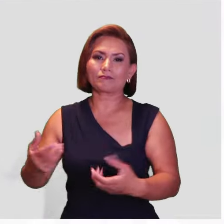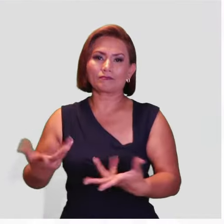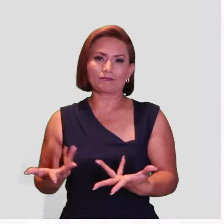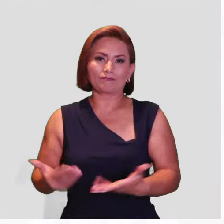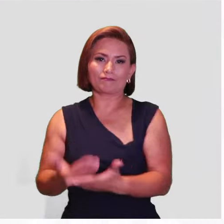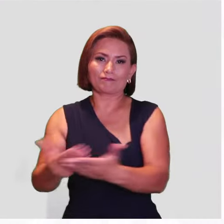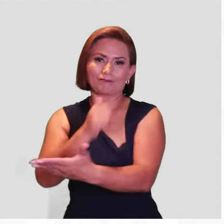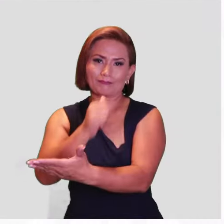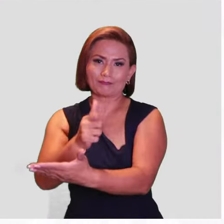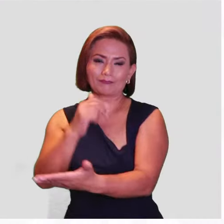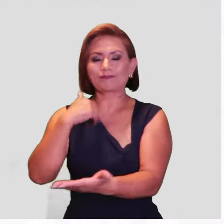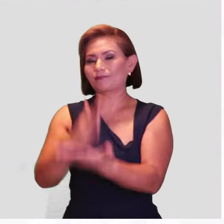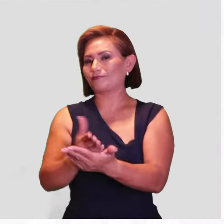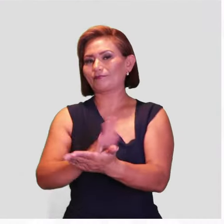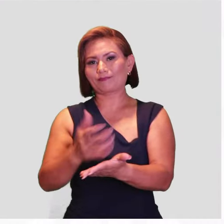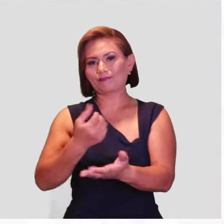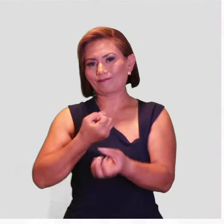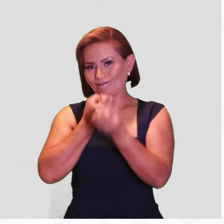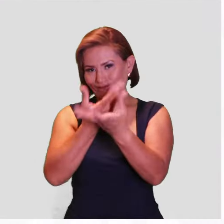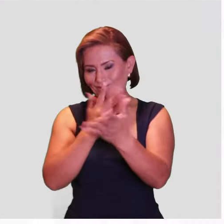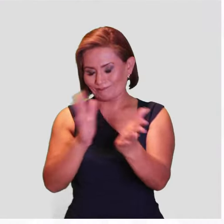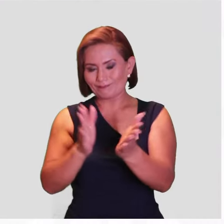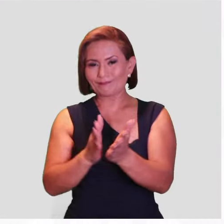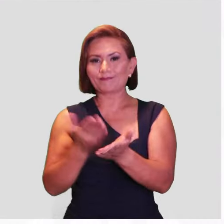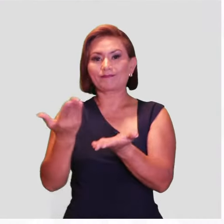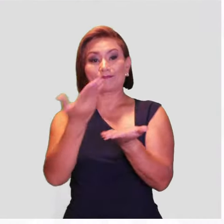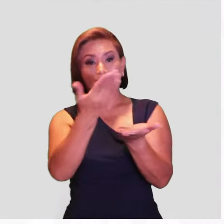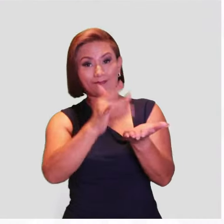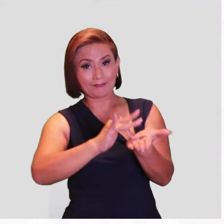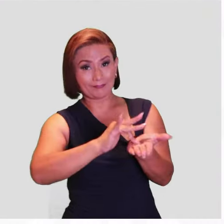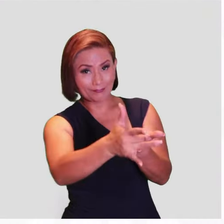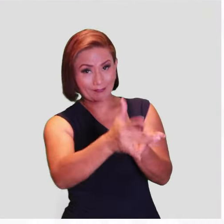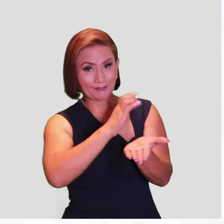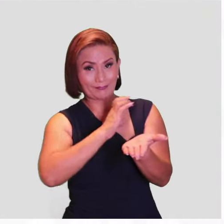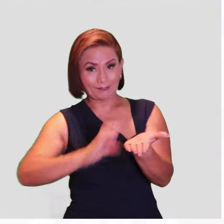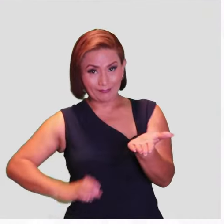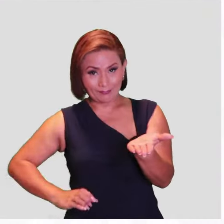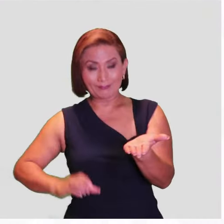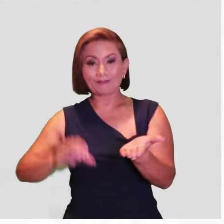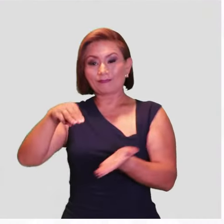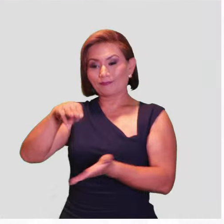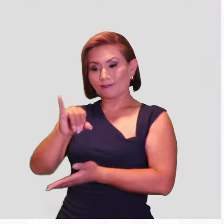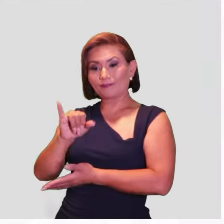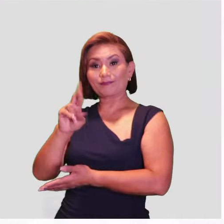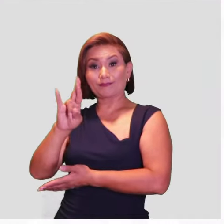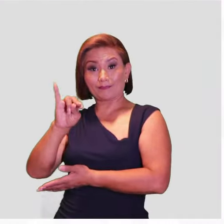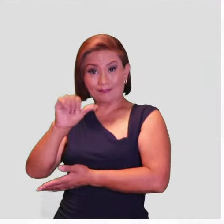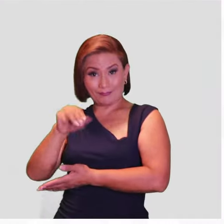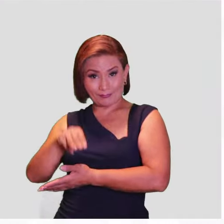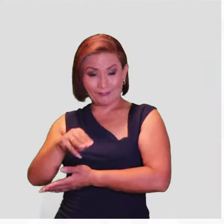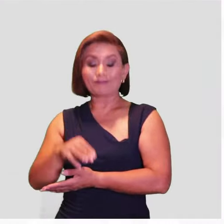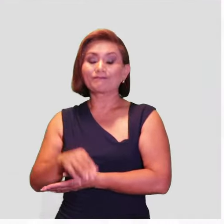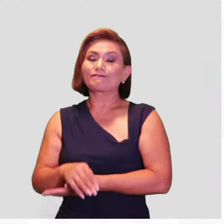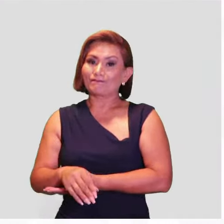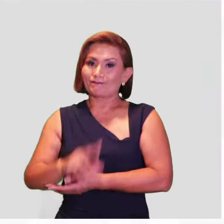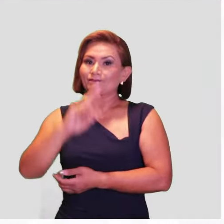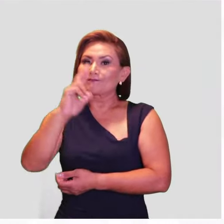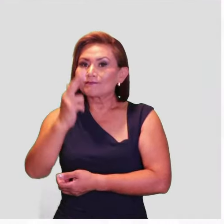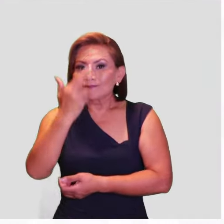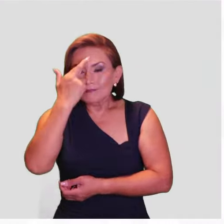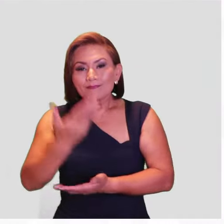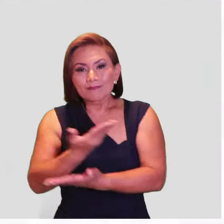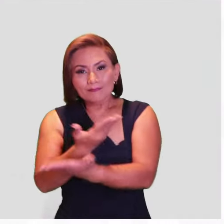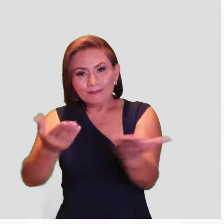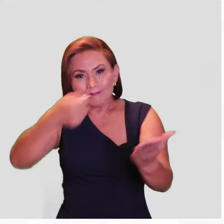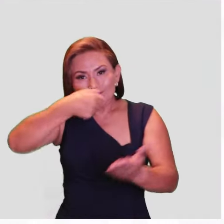aquí sería mi intervención. Muchas gracias, candidata Miriam Gómez. Recordarles, candidatos, que también en